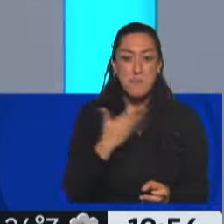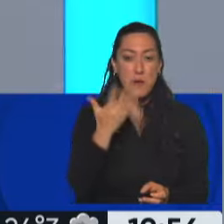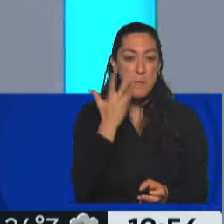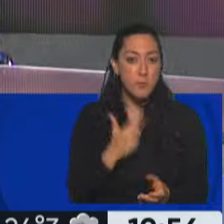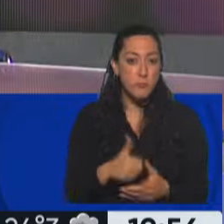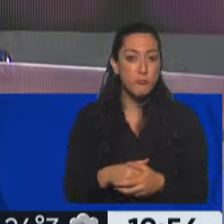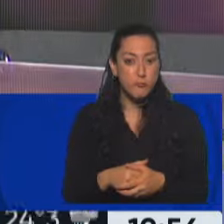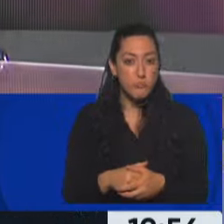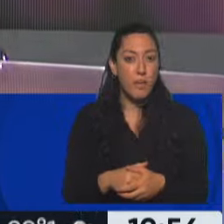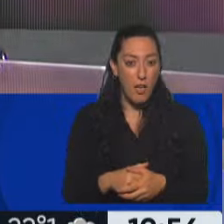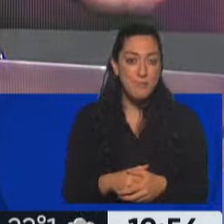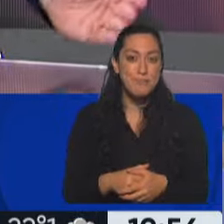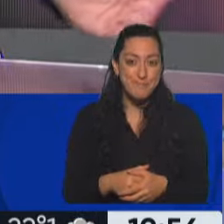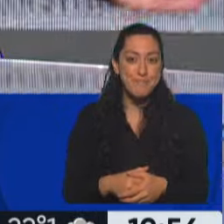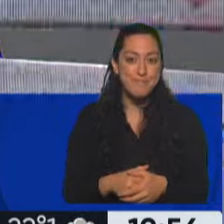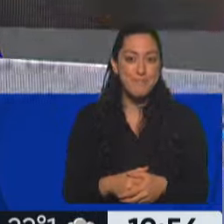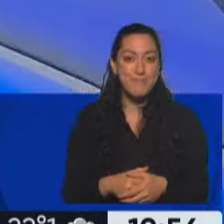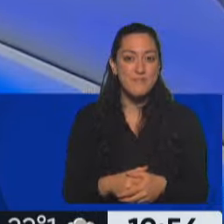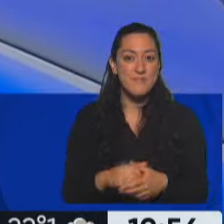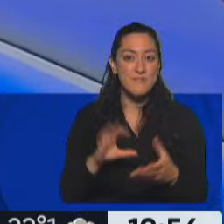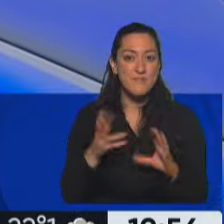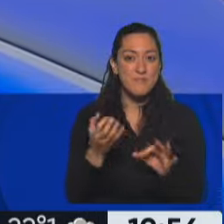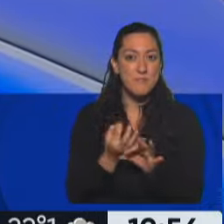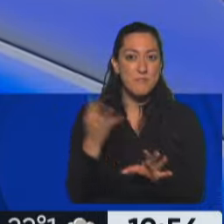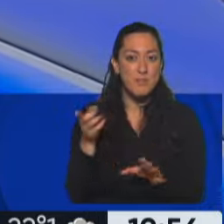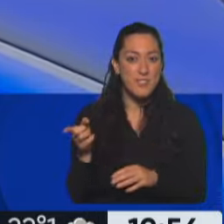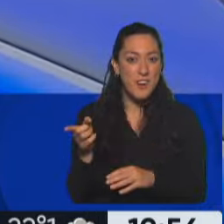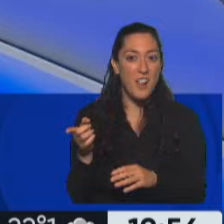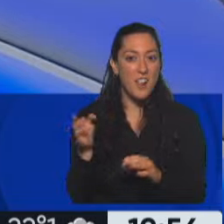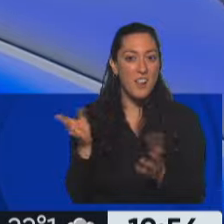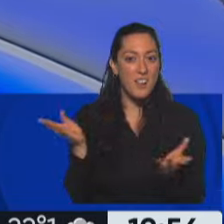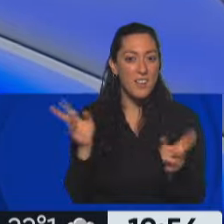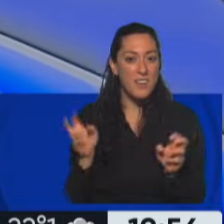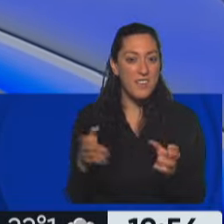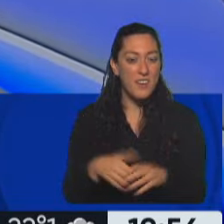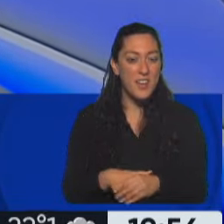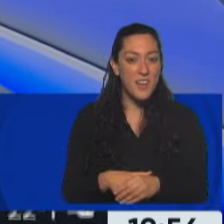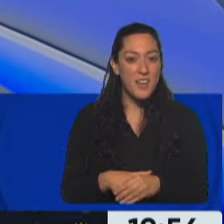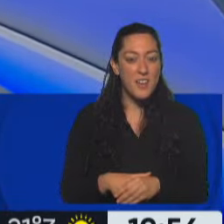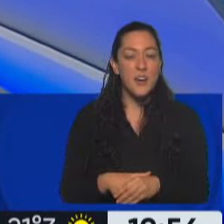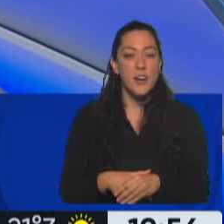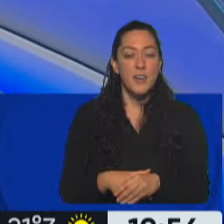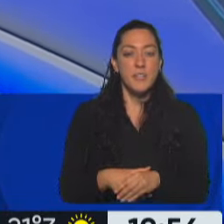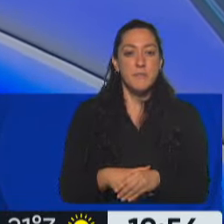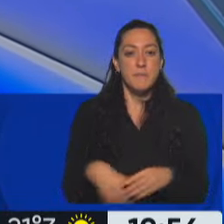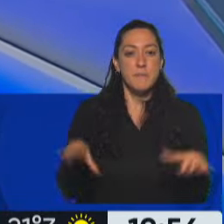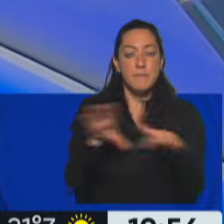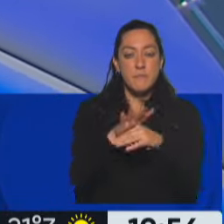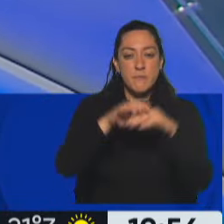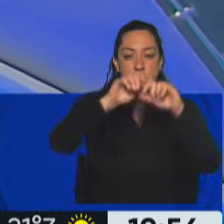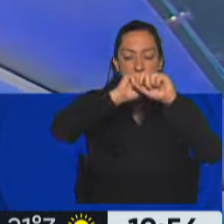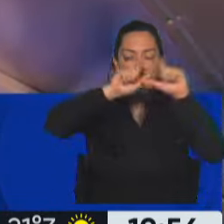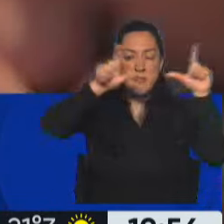cantante. Seguí el gesto de nuestra especialista del género. Sí, claro. Bueno. Ah, mirá, ahí tenemos. ¿Qué pasó? Tenemos justo atrás de